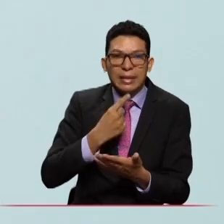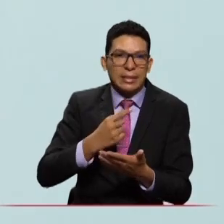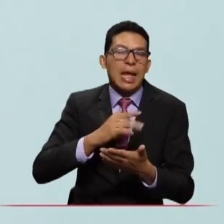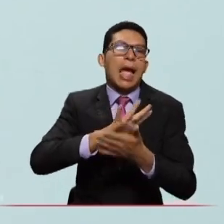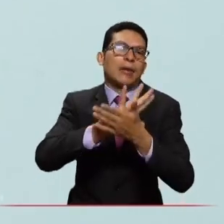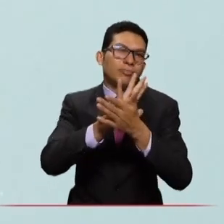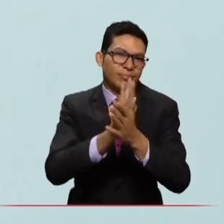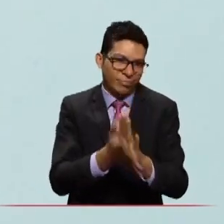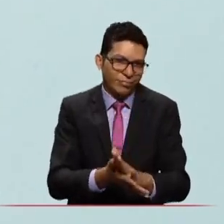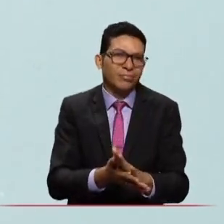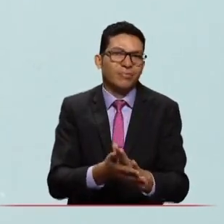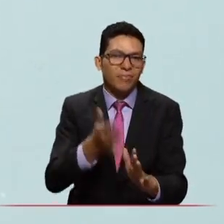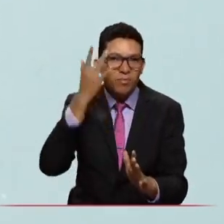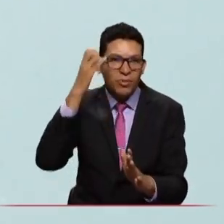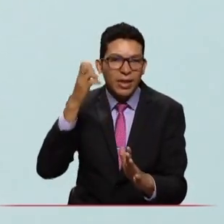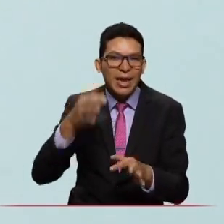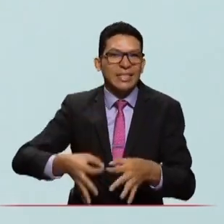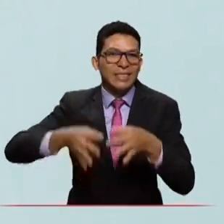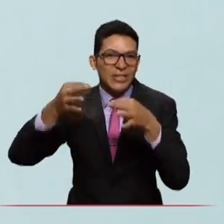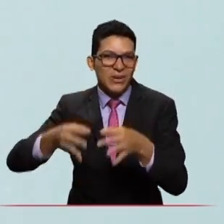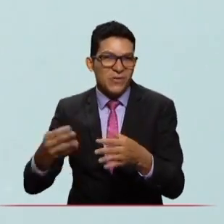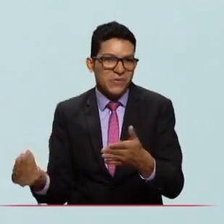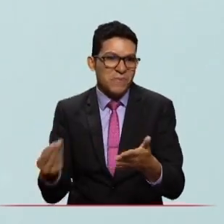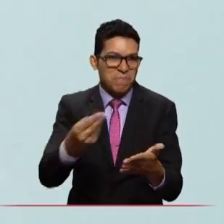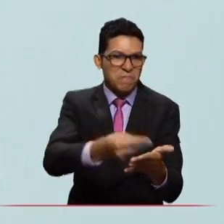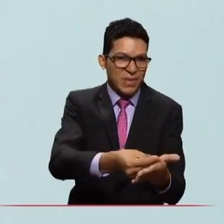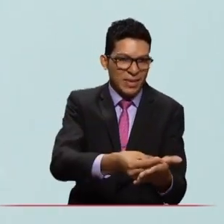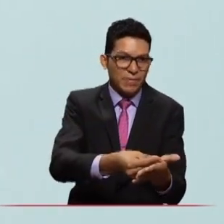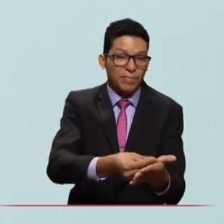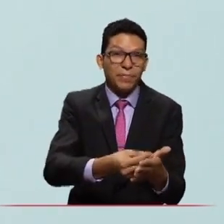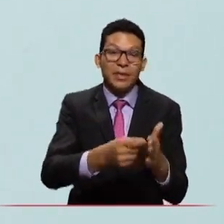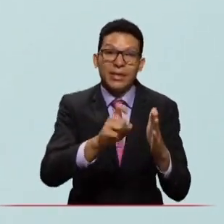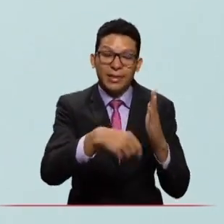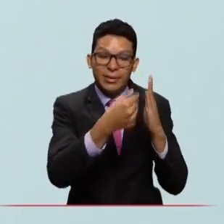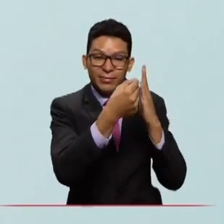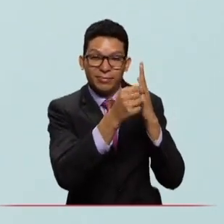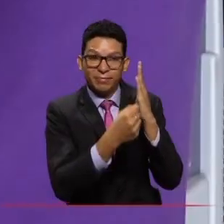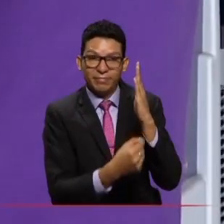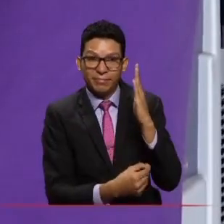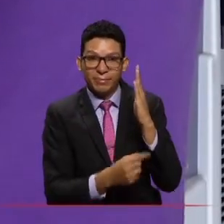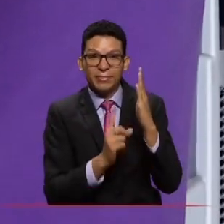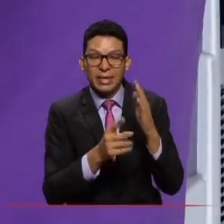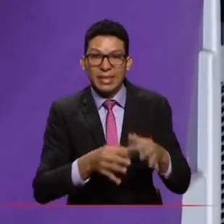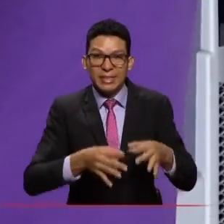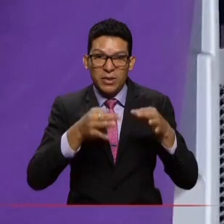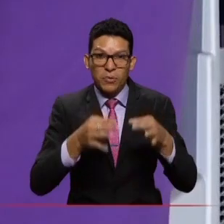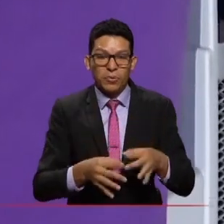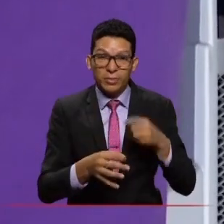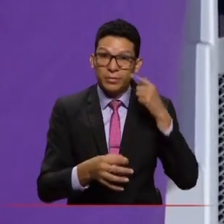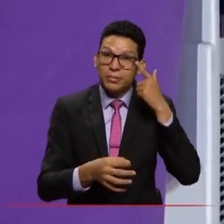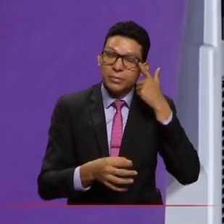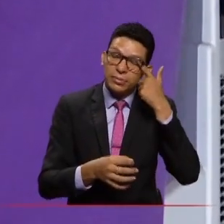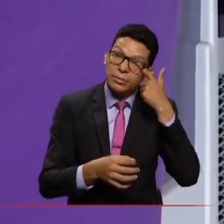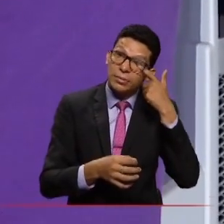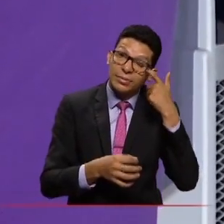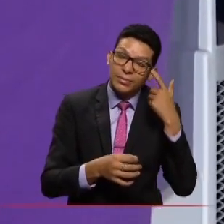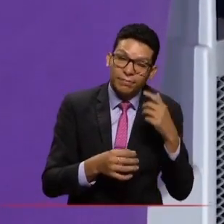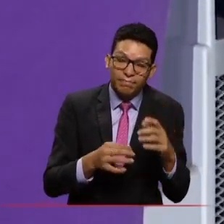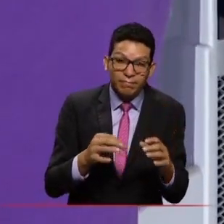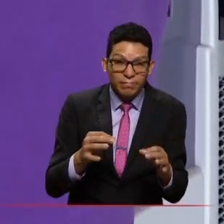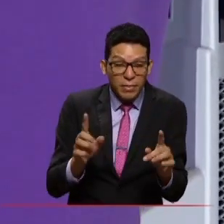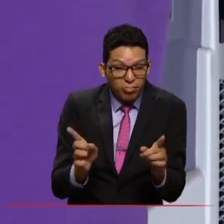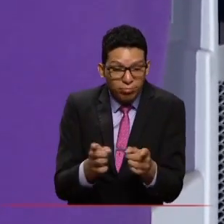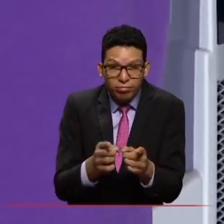desaparece. Sí desaparece, pero hay que tener algunas cláusulas que se firman para ese seguro de vida. O sea que, para resumir y dejarlo